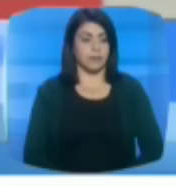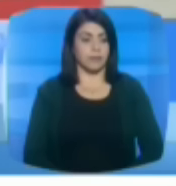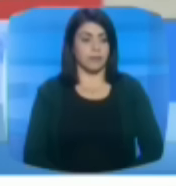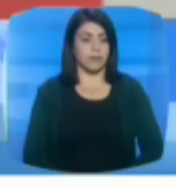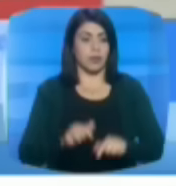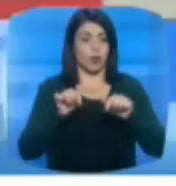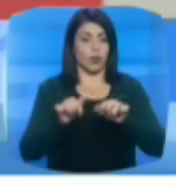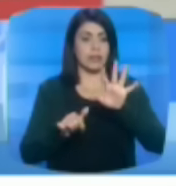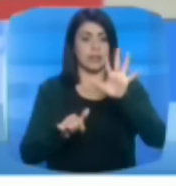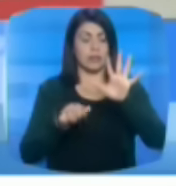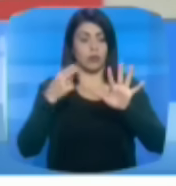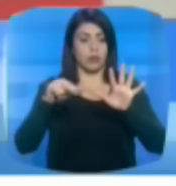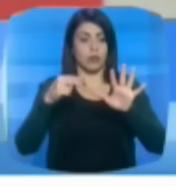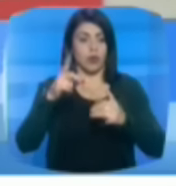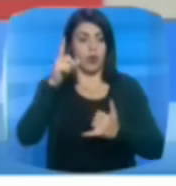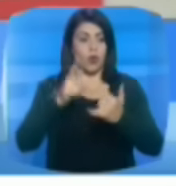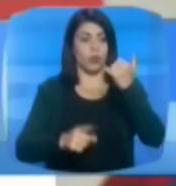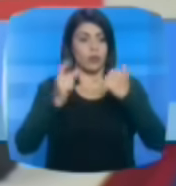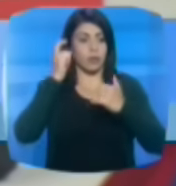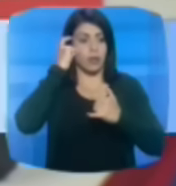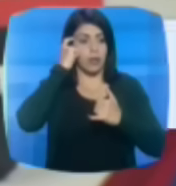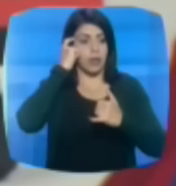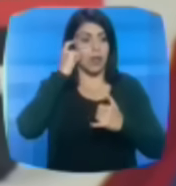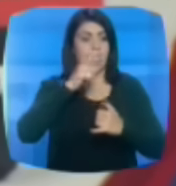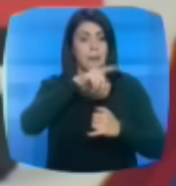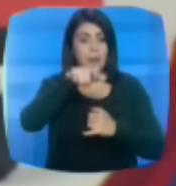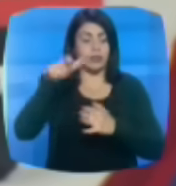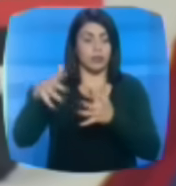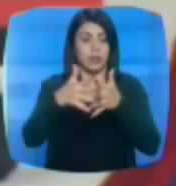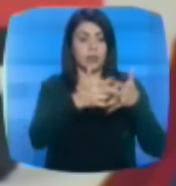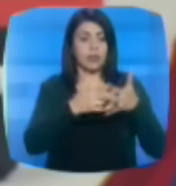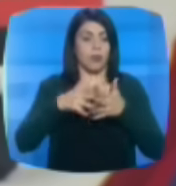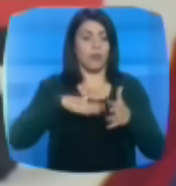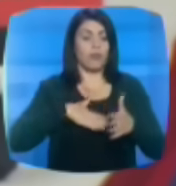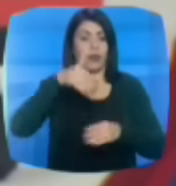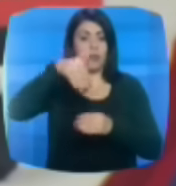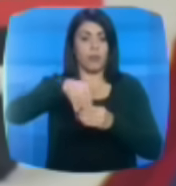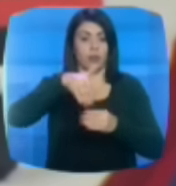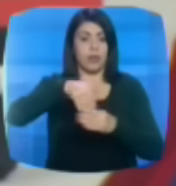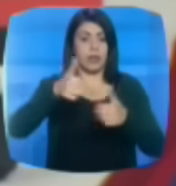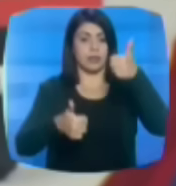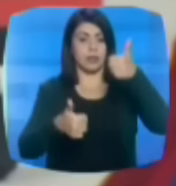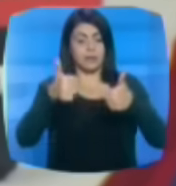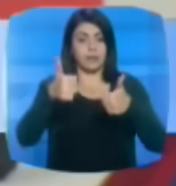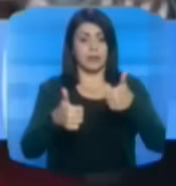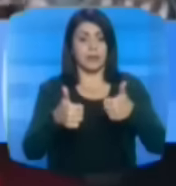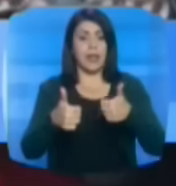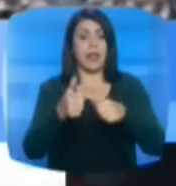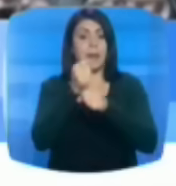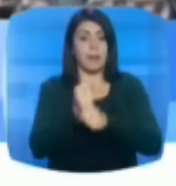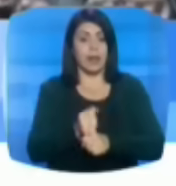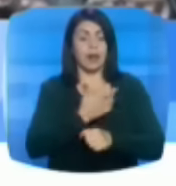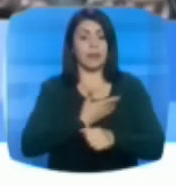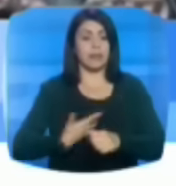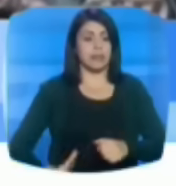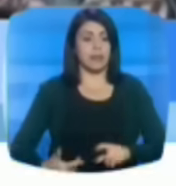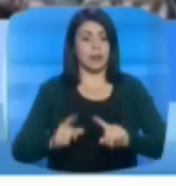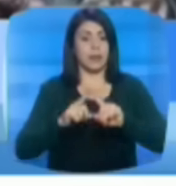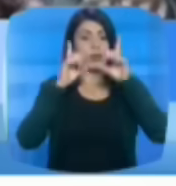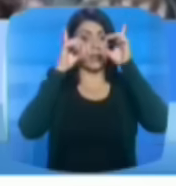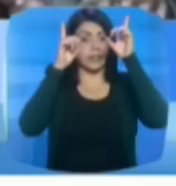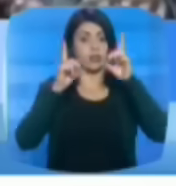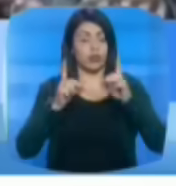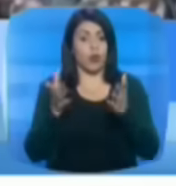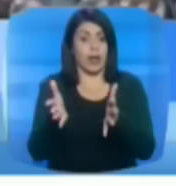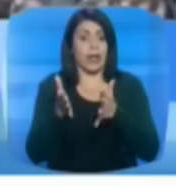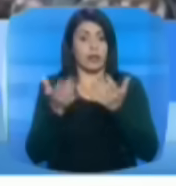Hoy, 5 de noviembre, es el último día para que los estadounidenses puedan votar por los candidatos a la Casa Blanca, pero eso no determina quién